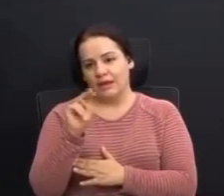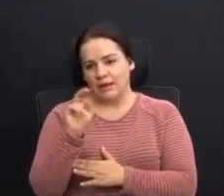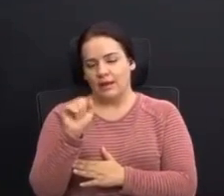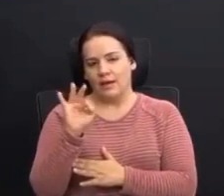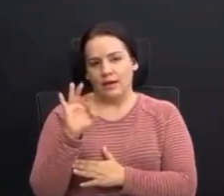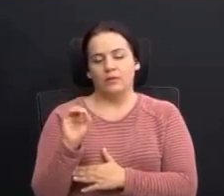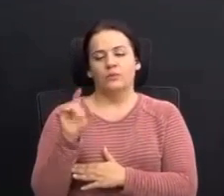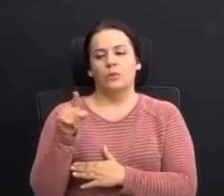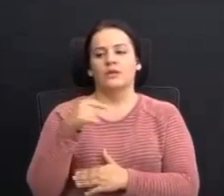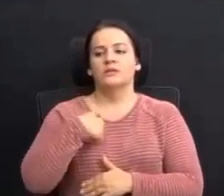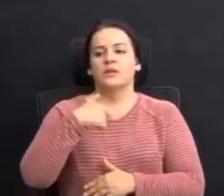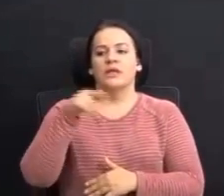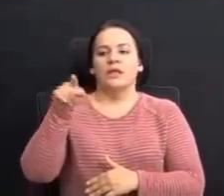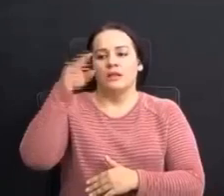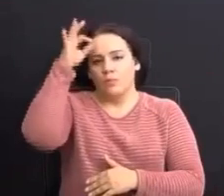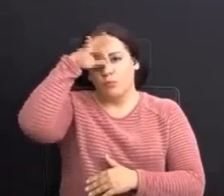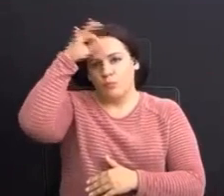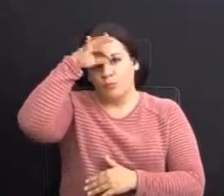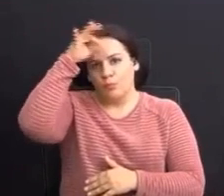de izquierda para